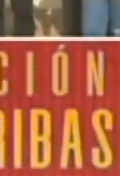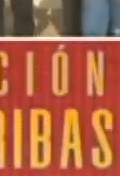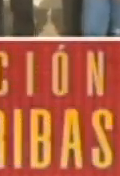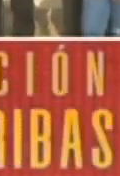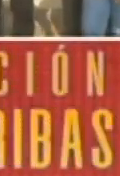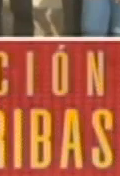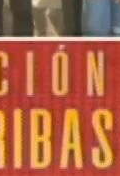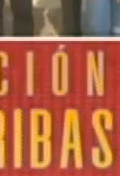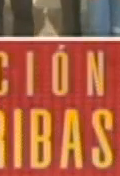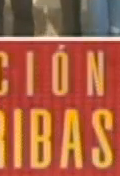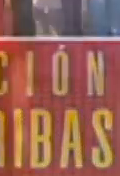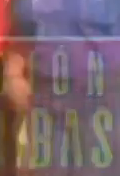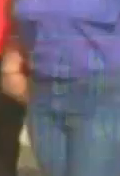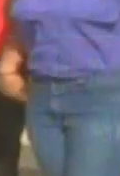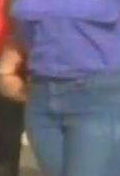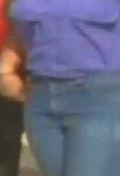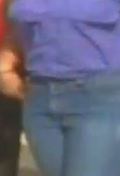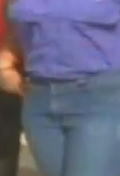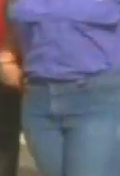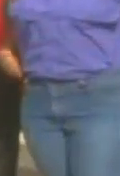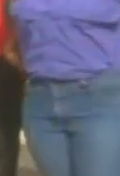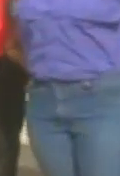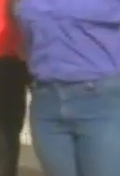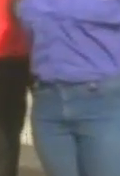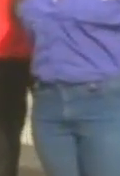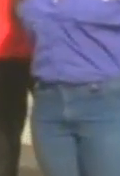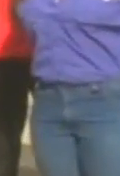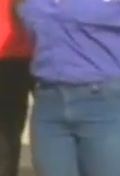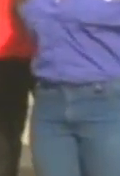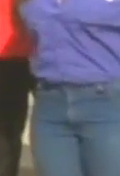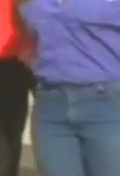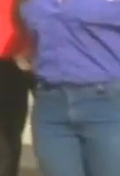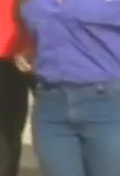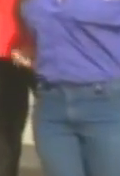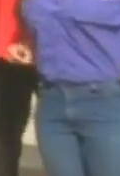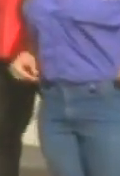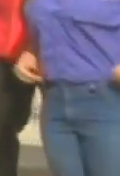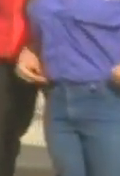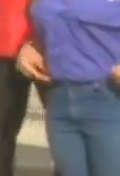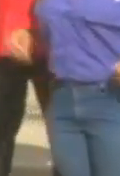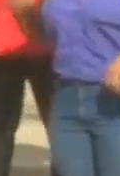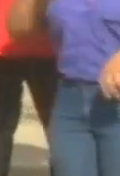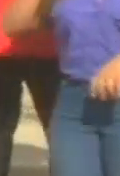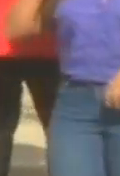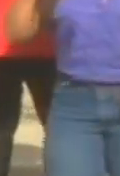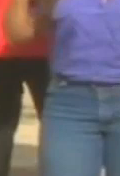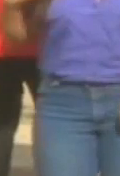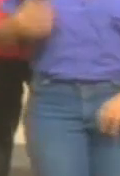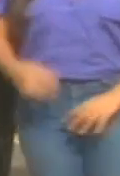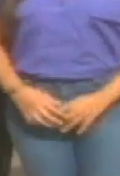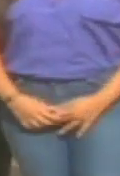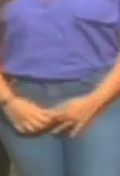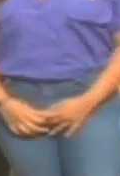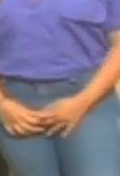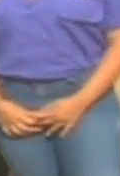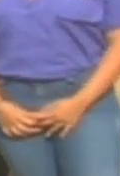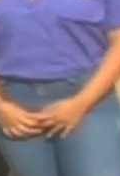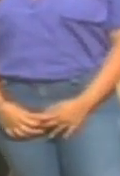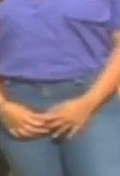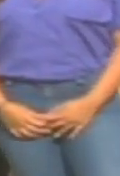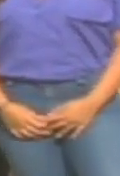Buenas tardes, presidente. Un saludo desde aquí, desde el corazón de Venezuela, de los llanos centrales, nuestro estado bolivariano de